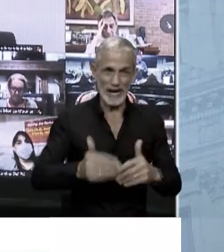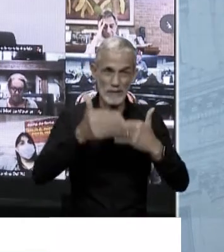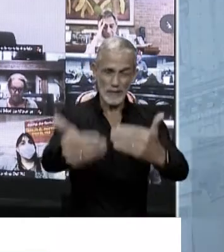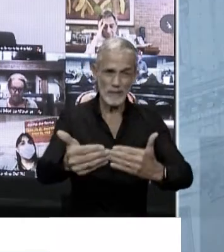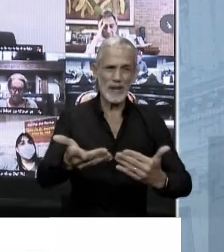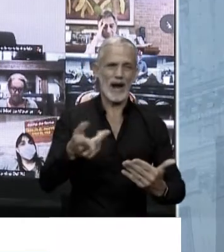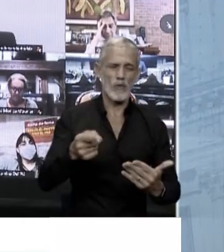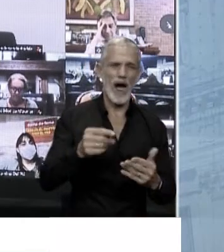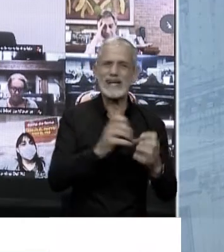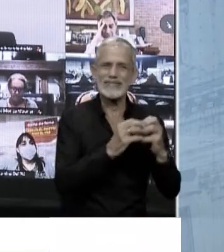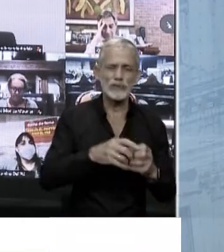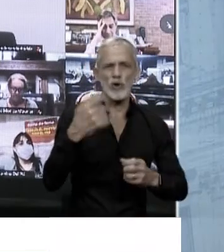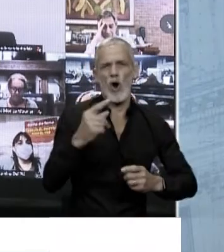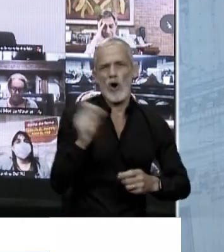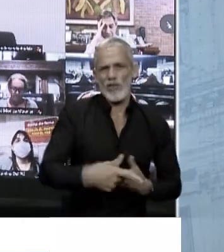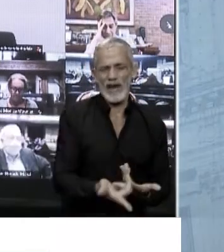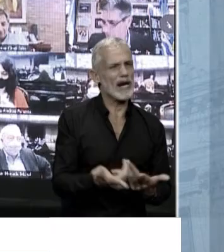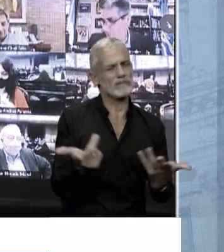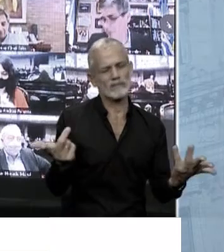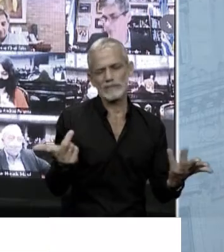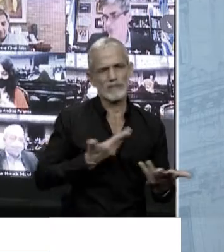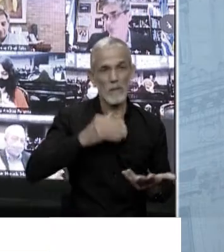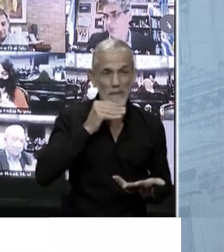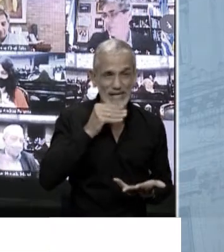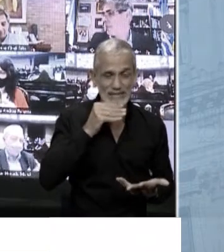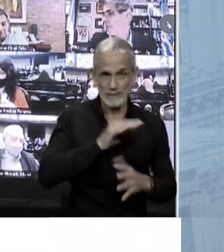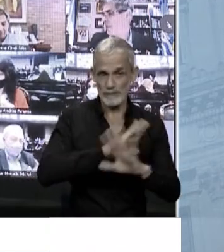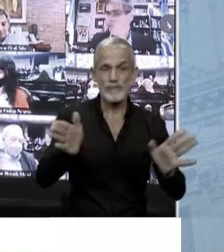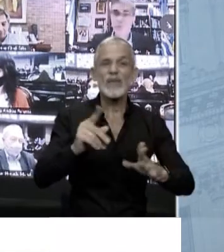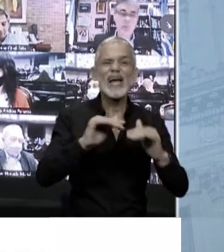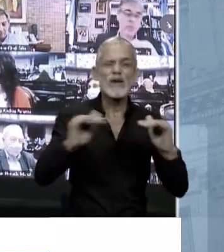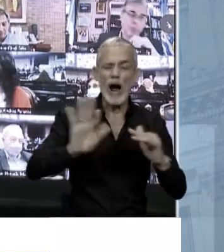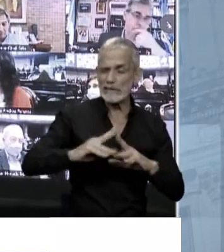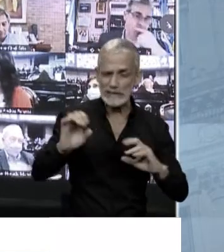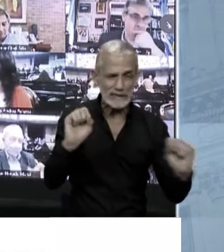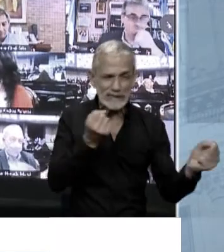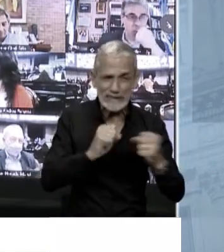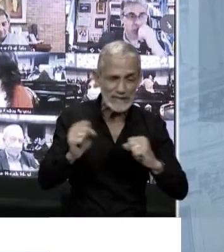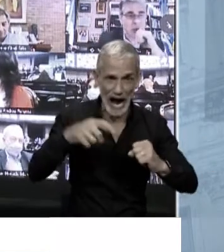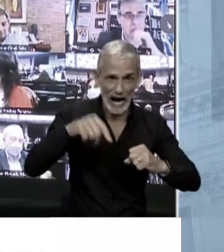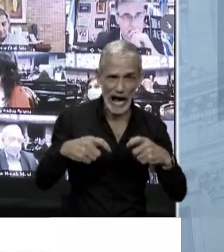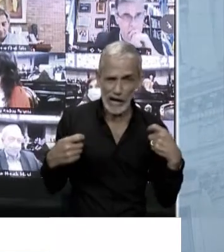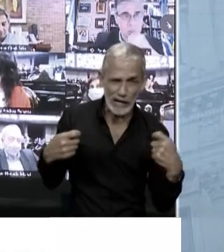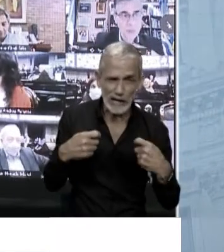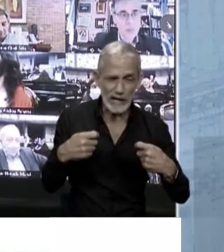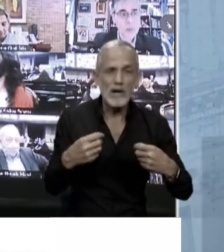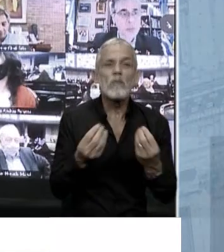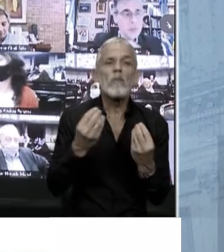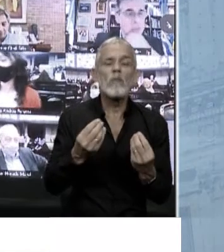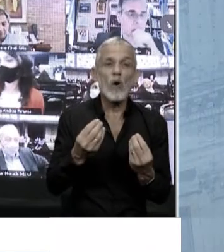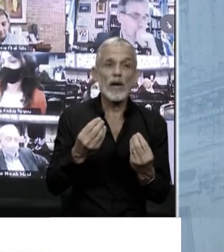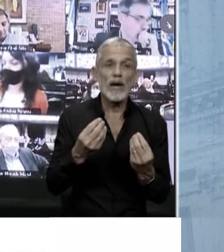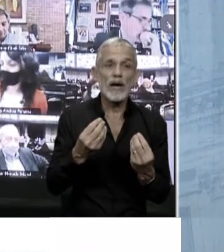ordinaria y no de estas características, señor presidente. El nivel de tensión que se vive hoy